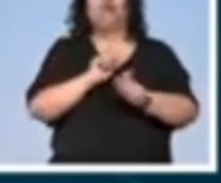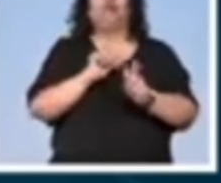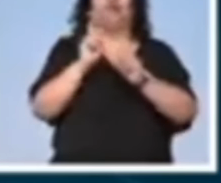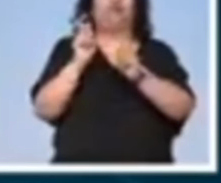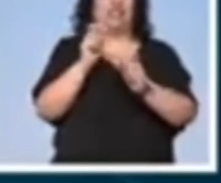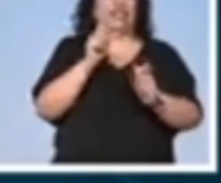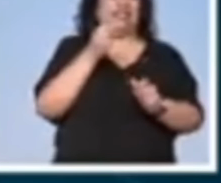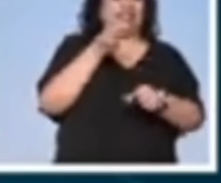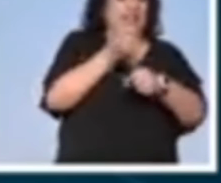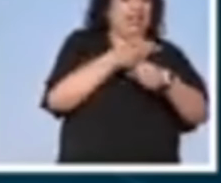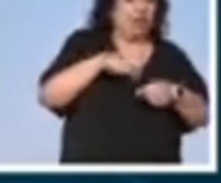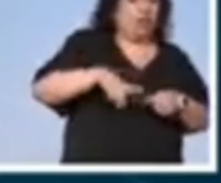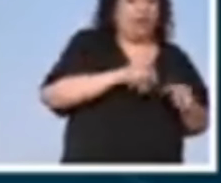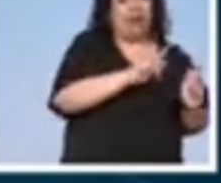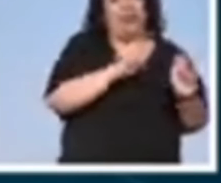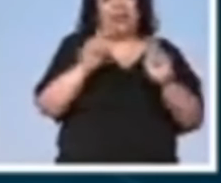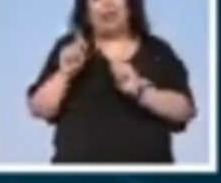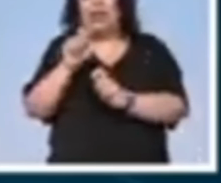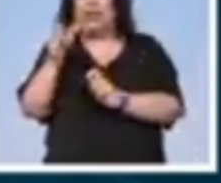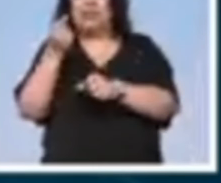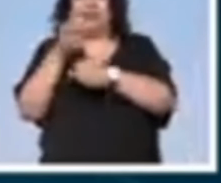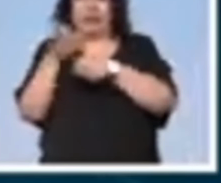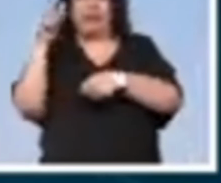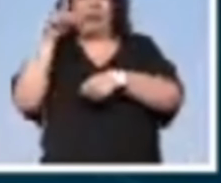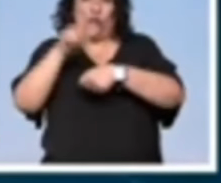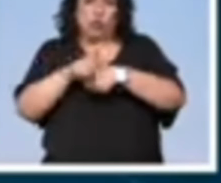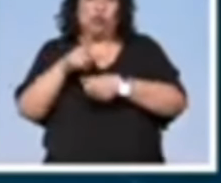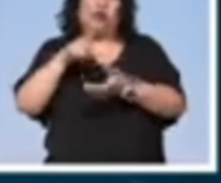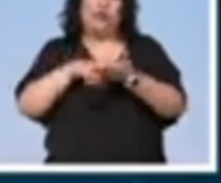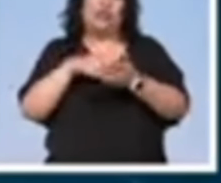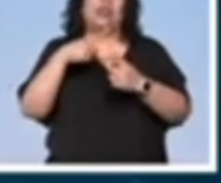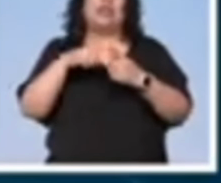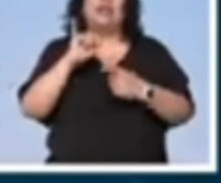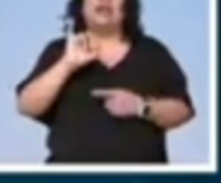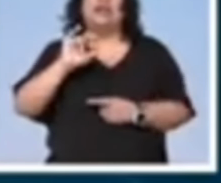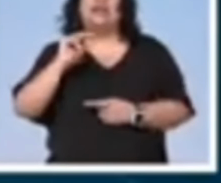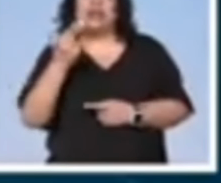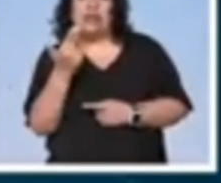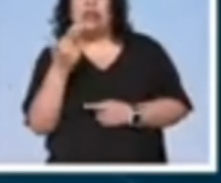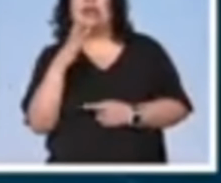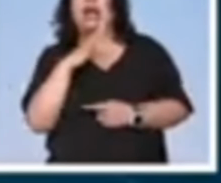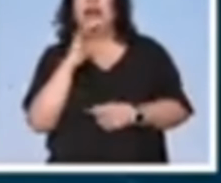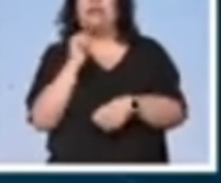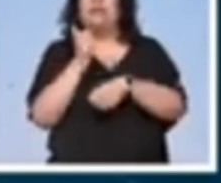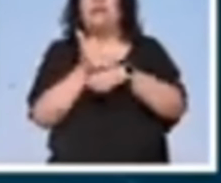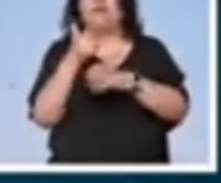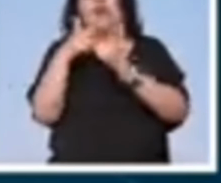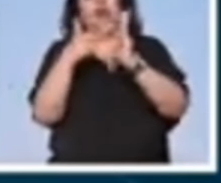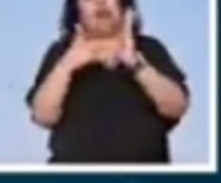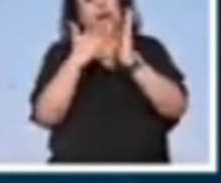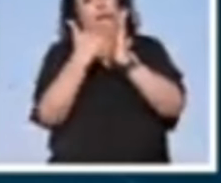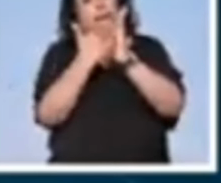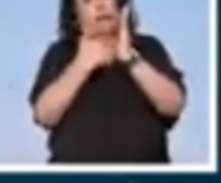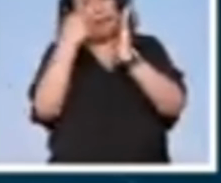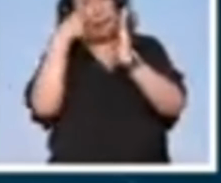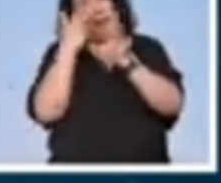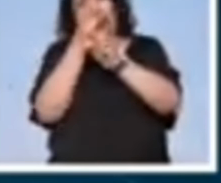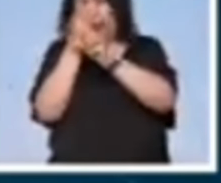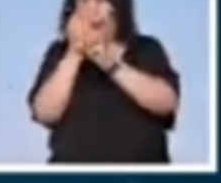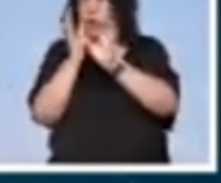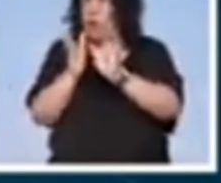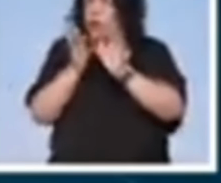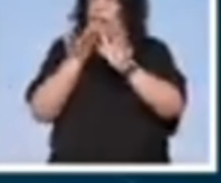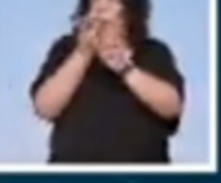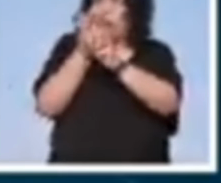de la Secretaría de Gobernación a la Secretaría de Cultura a través del INAH y se crearía un reglamento para su mantenimiento,